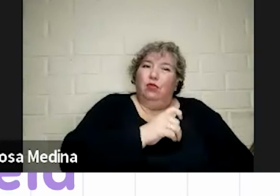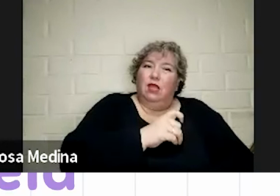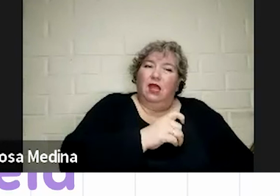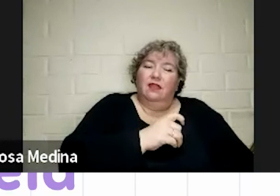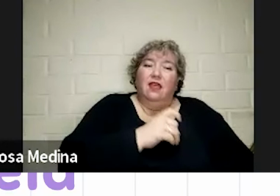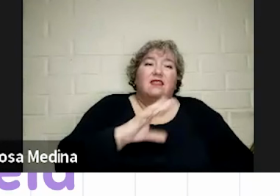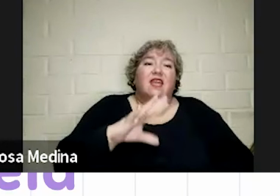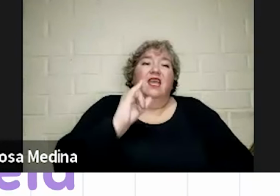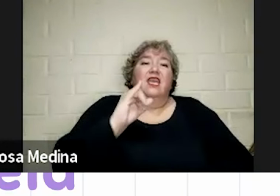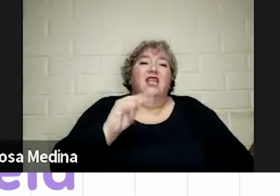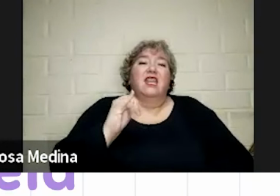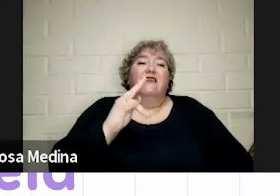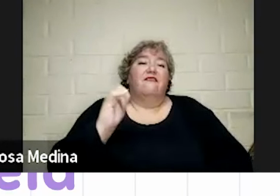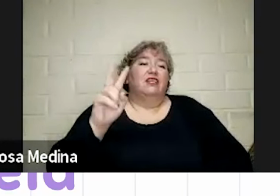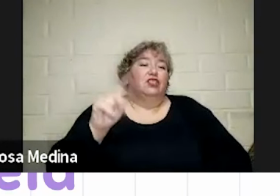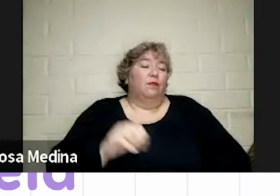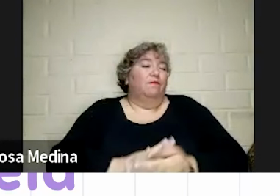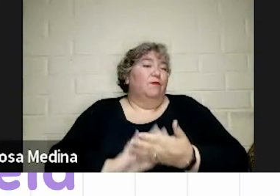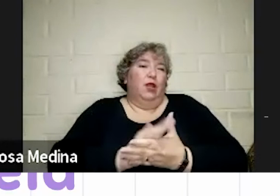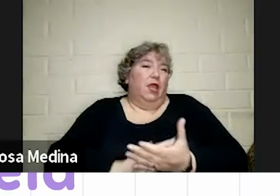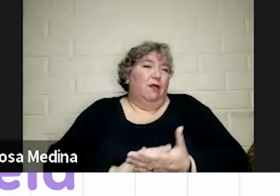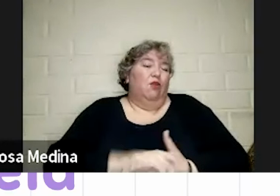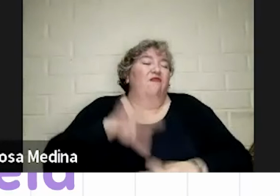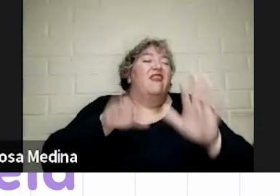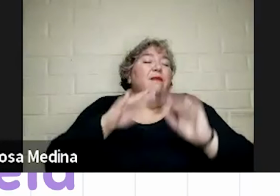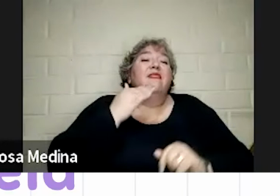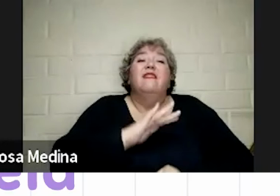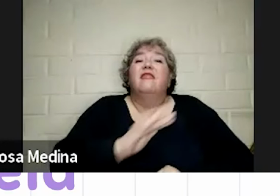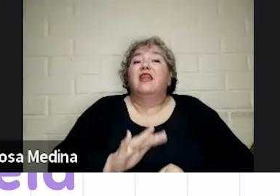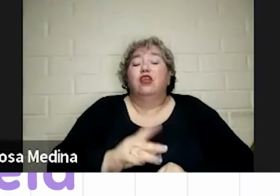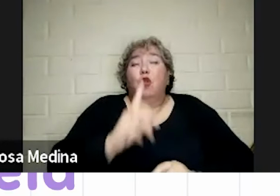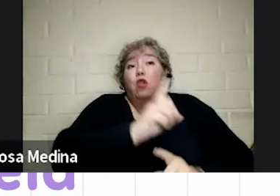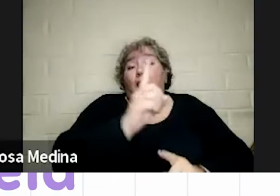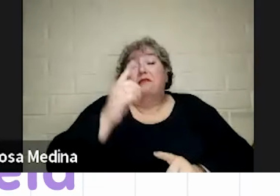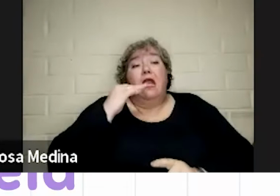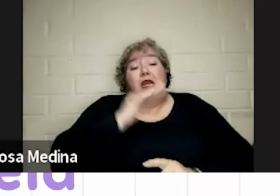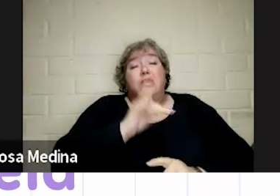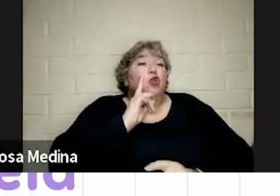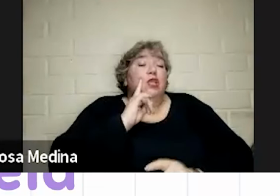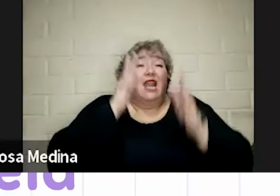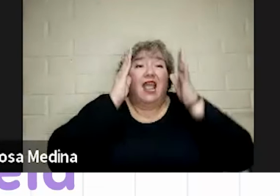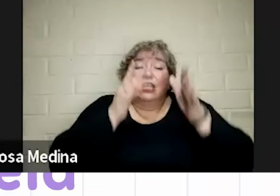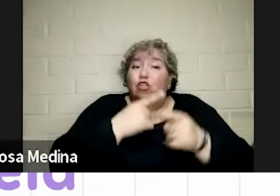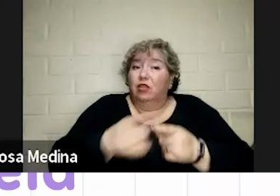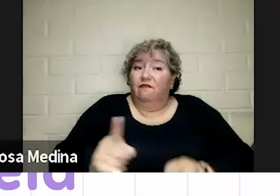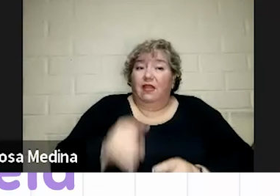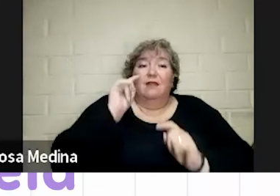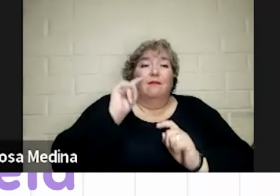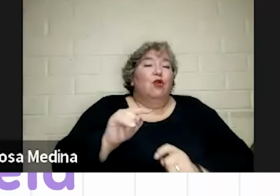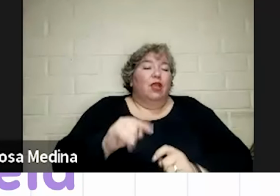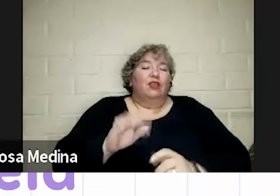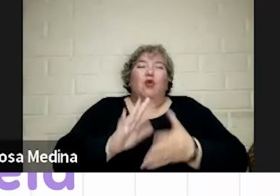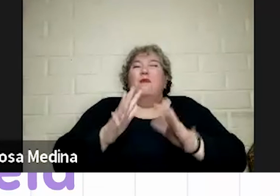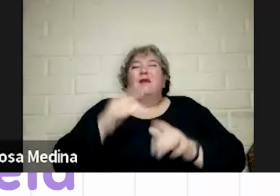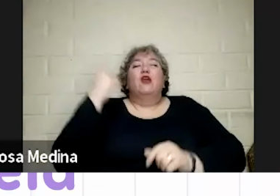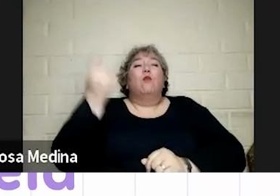inhibición. Por ejemplo, ya depende del niño igual, cada niño va a tener condiciones diferentes, pero esto es como lo que los estudios en general